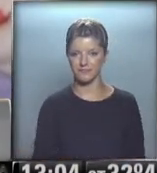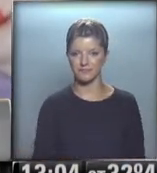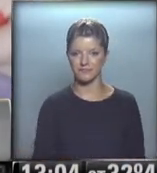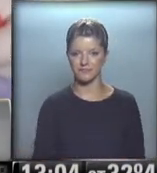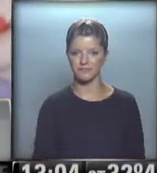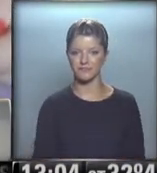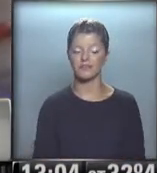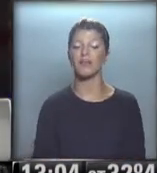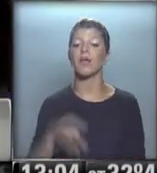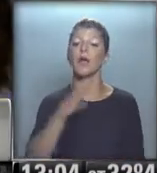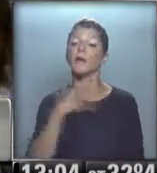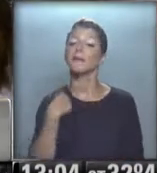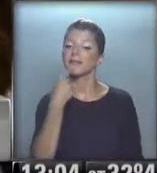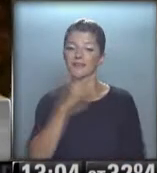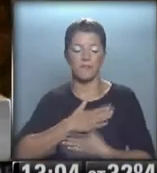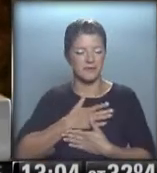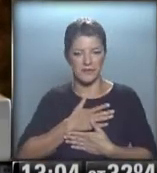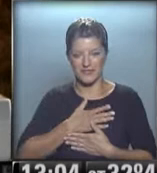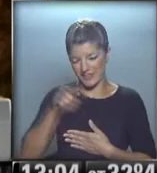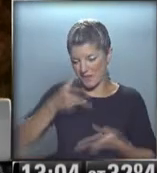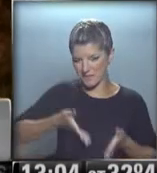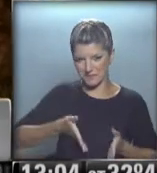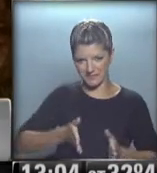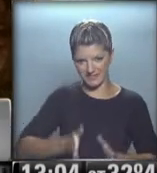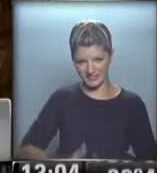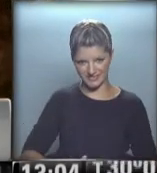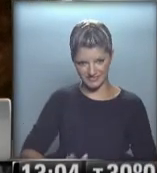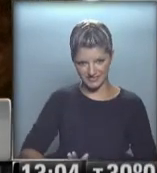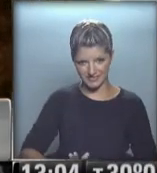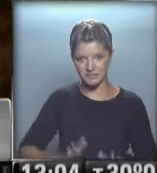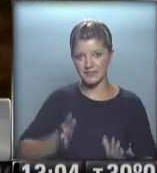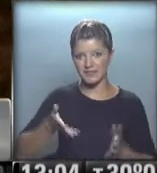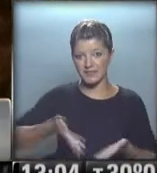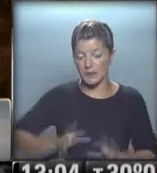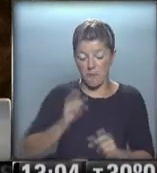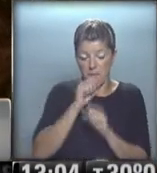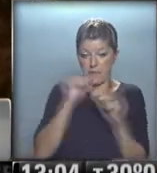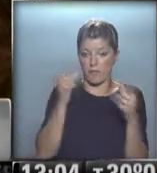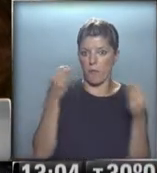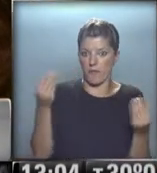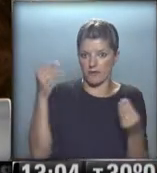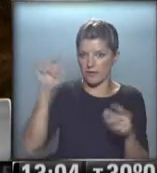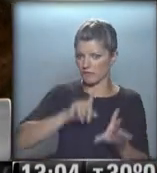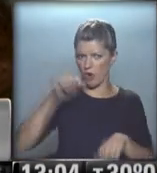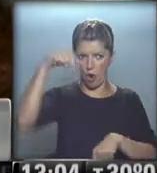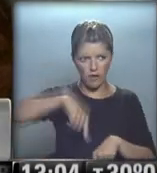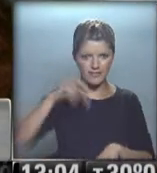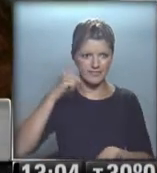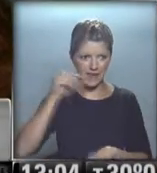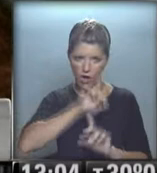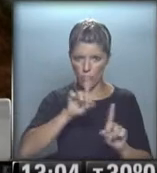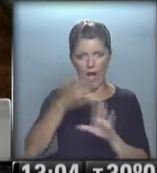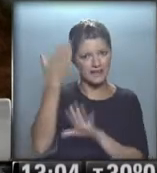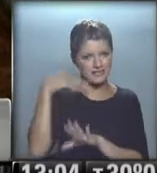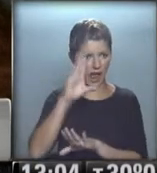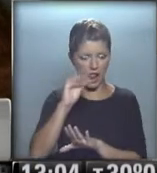Contenta por la llegada de María Bella. Y llegó sorpresivamente porque no la esperábamos ayer a la